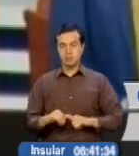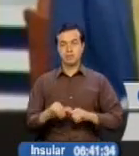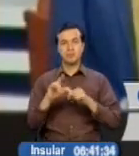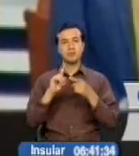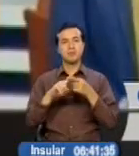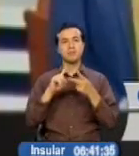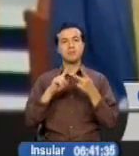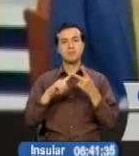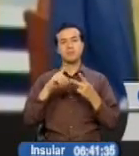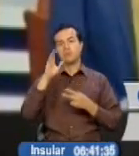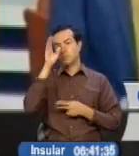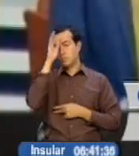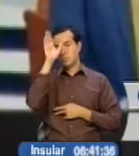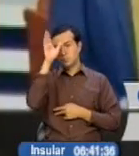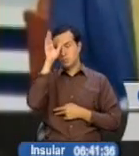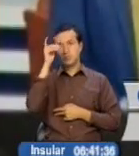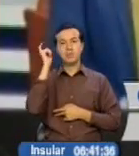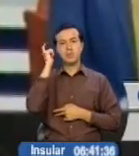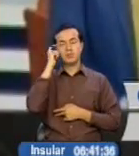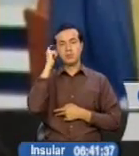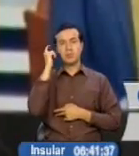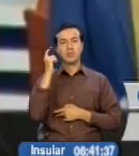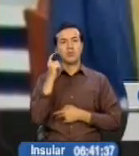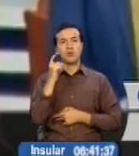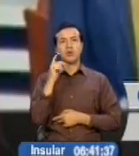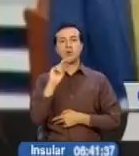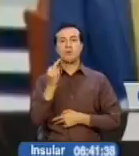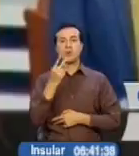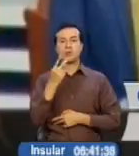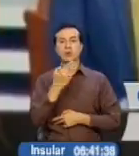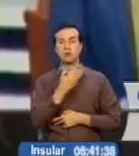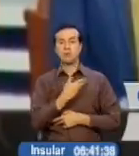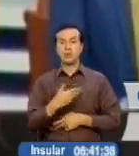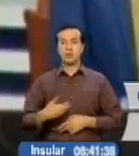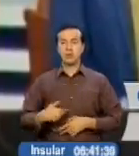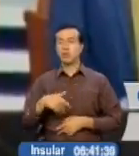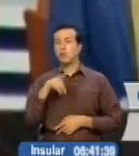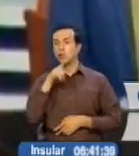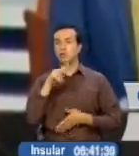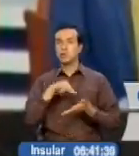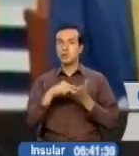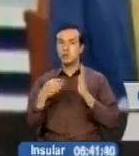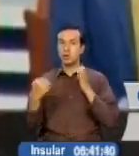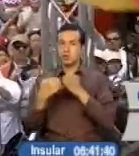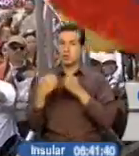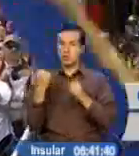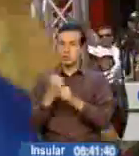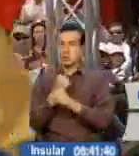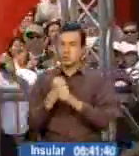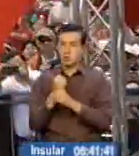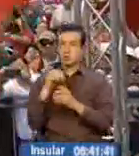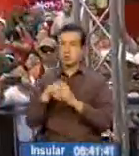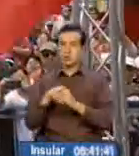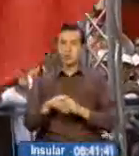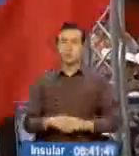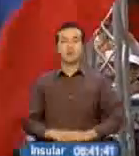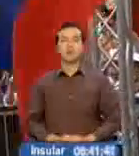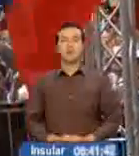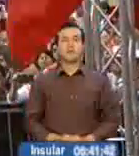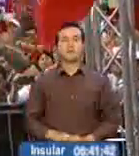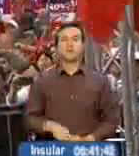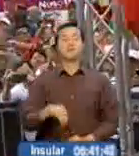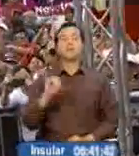un concepto donde yo consideraré al vicepresidente como parte del equipo de trabajo. La